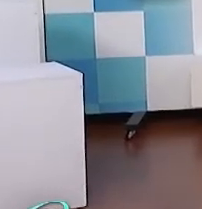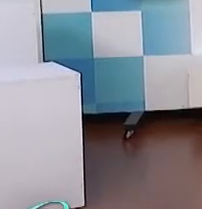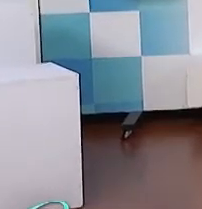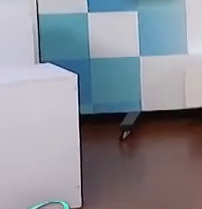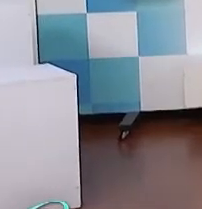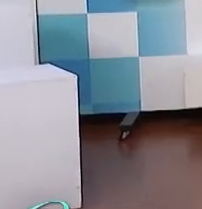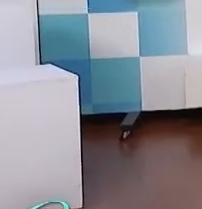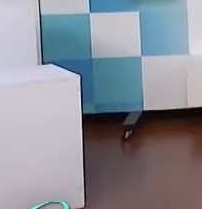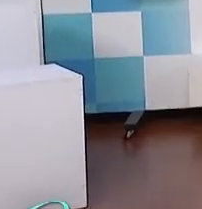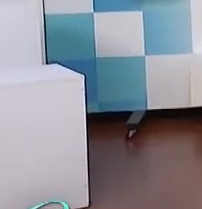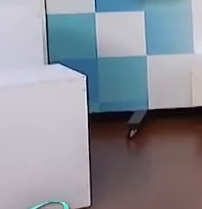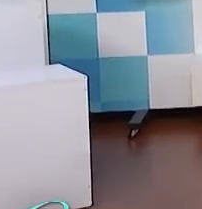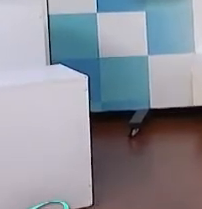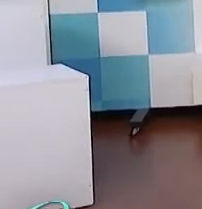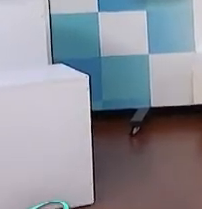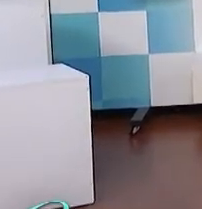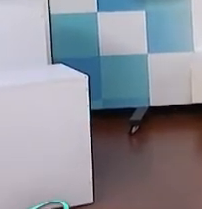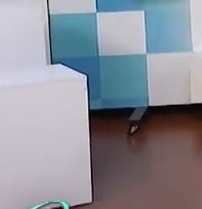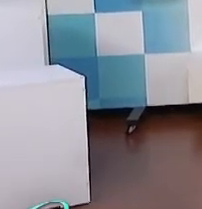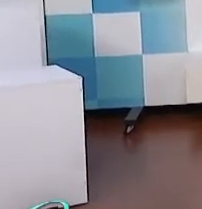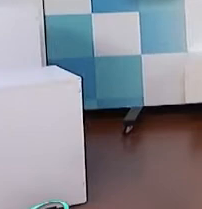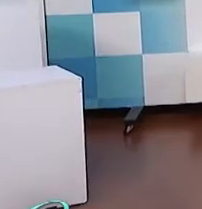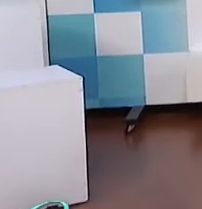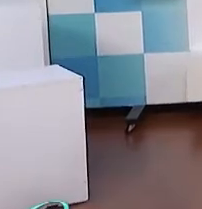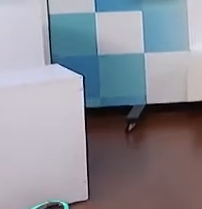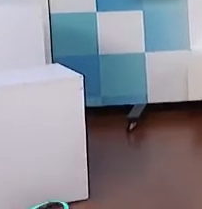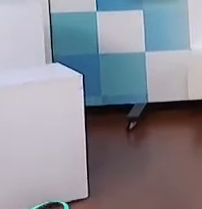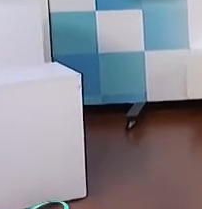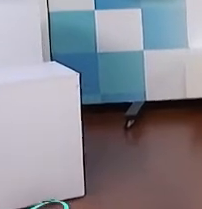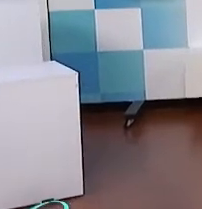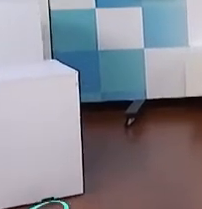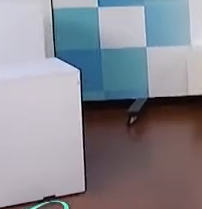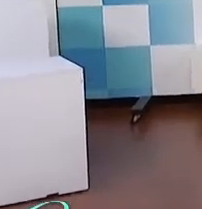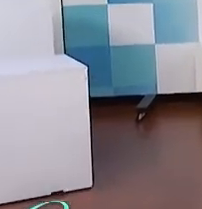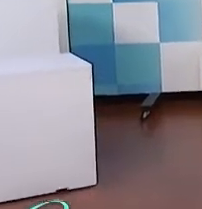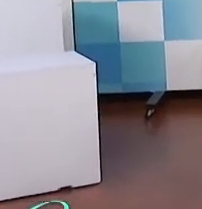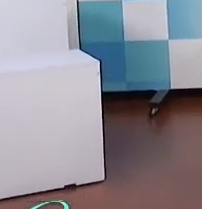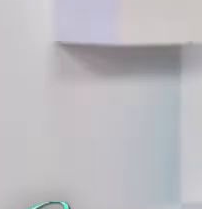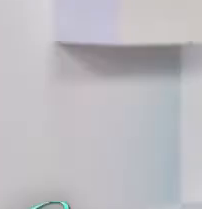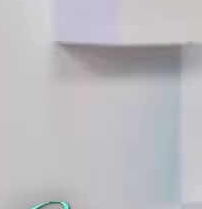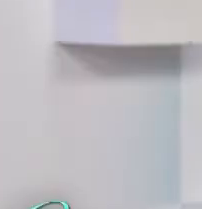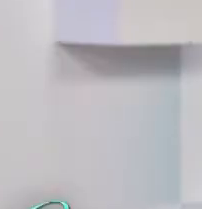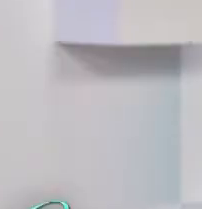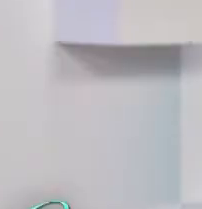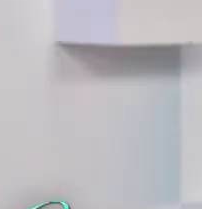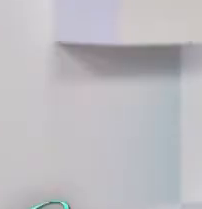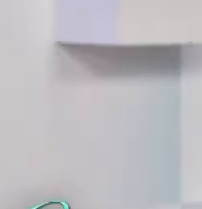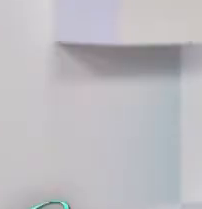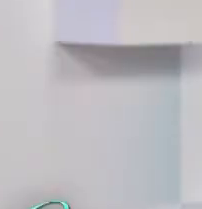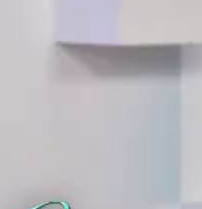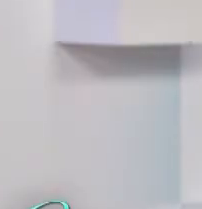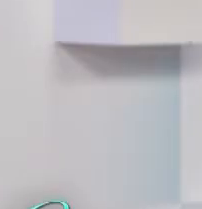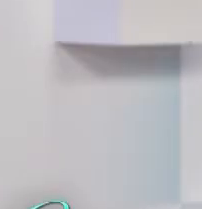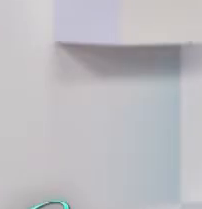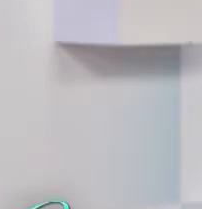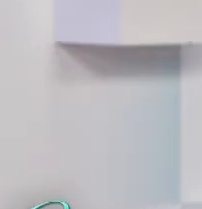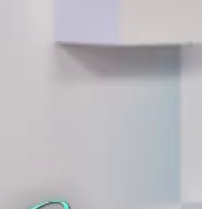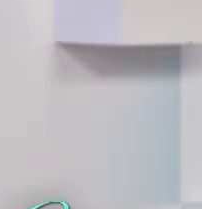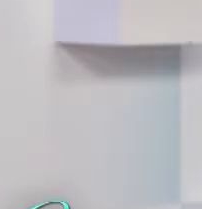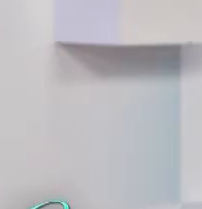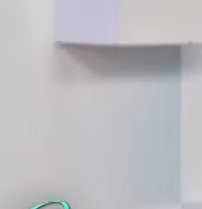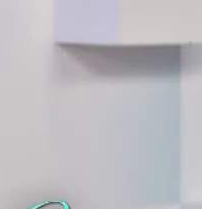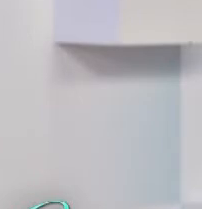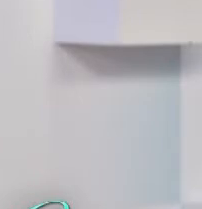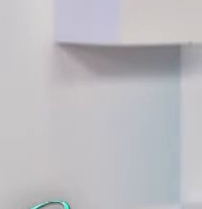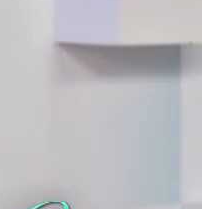Muchísimas gracias, Iván, y a todos ustedes mil gracias por compartir con nosotros una nueva edición de Conexión Vital. Recuerden que este es un programa donde todos los días tratamos de llegar a